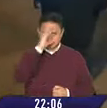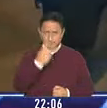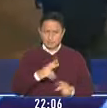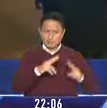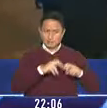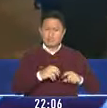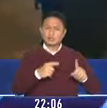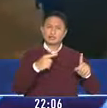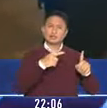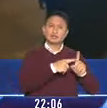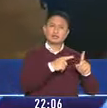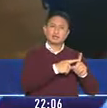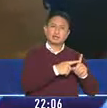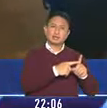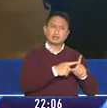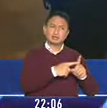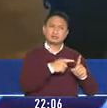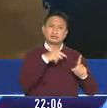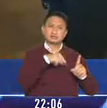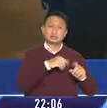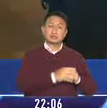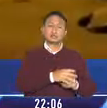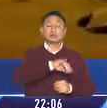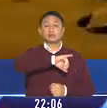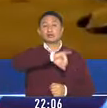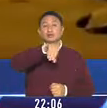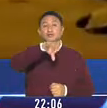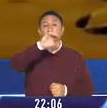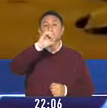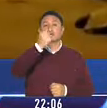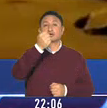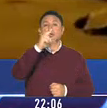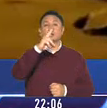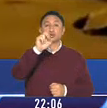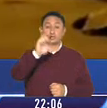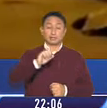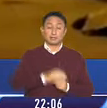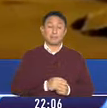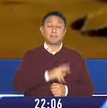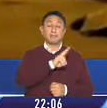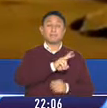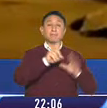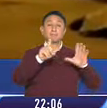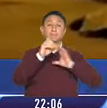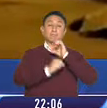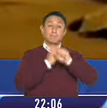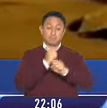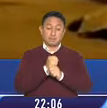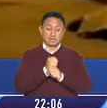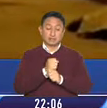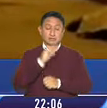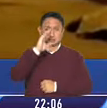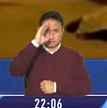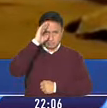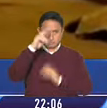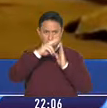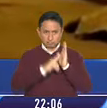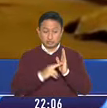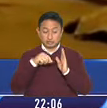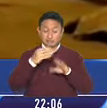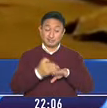que la víctima de la ira de la multitud fue Josué Márquez, de 26 años de edad. De acuerdo al registro de la policía, cuenta